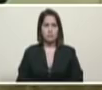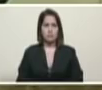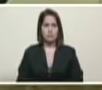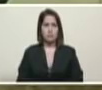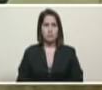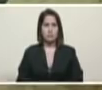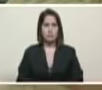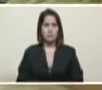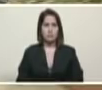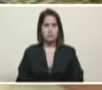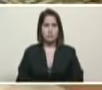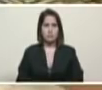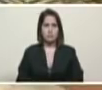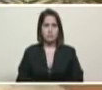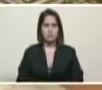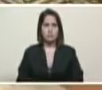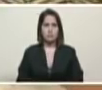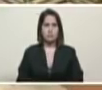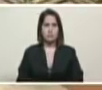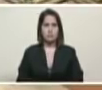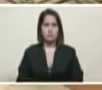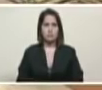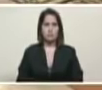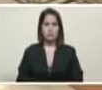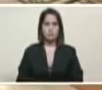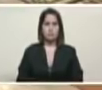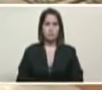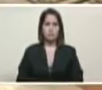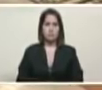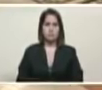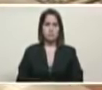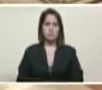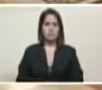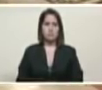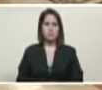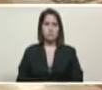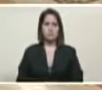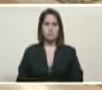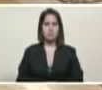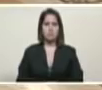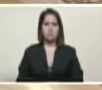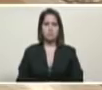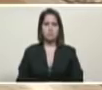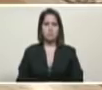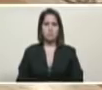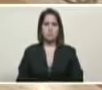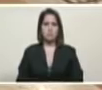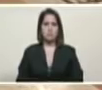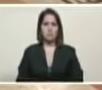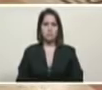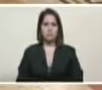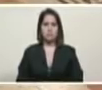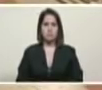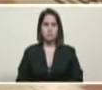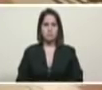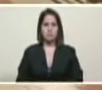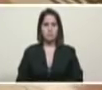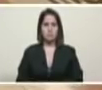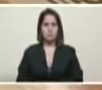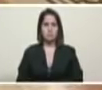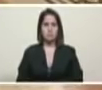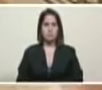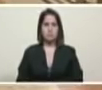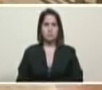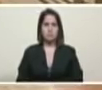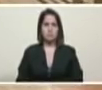que no han sido suficientes todavía, de contraataque. Y he ratificado la orden al comandante